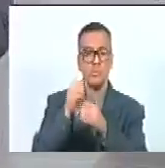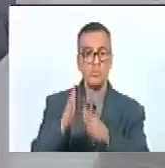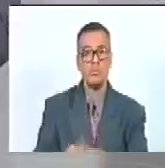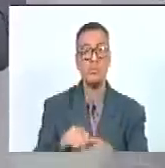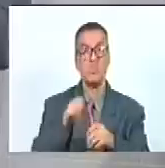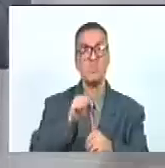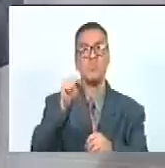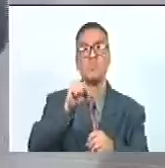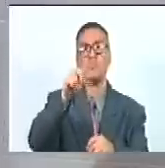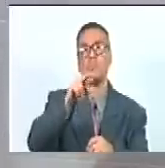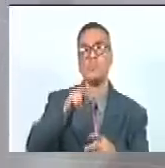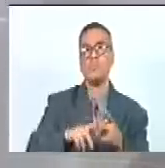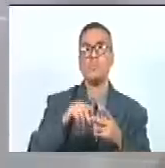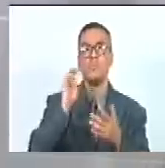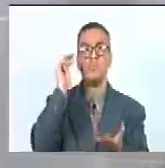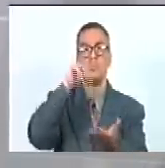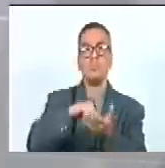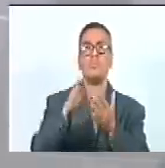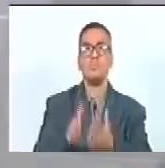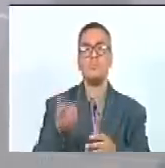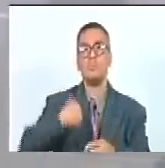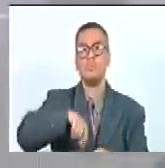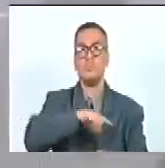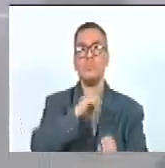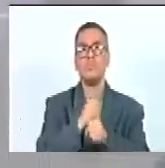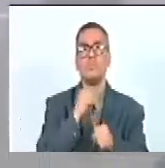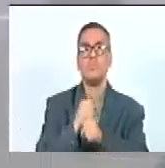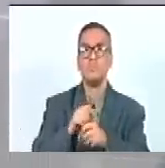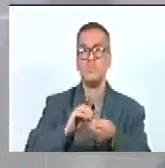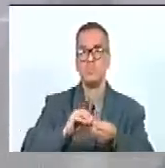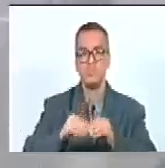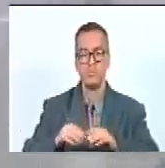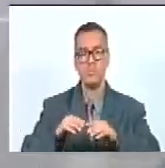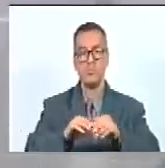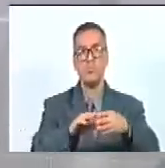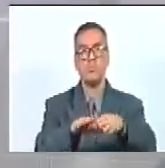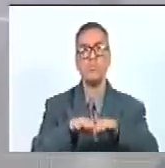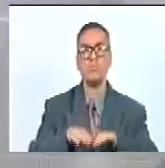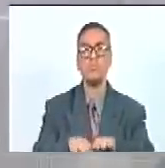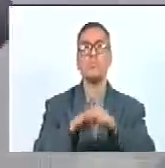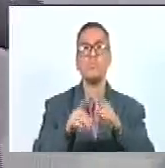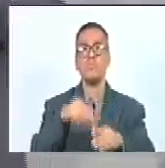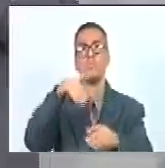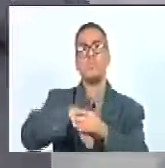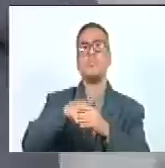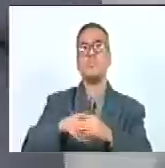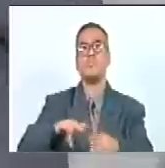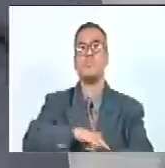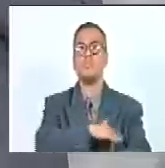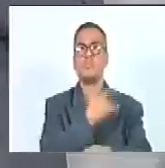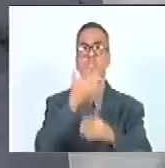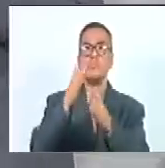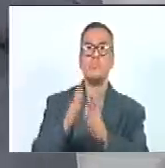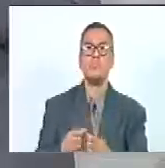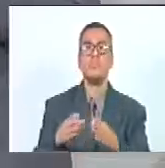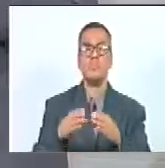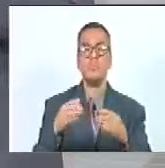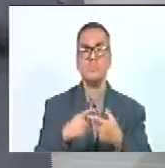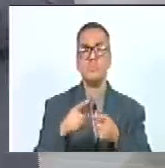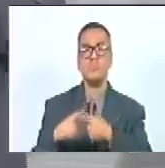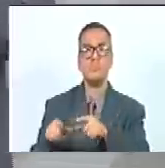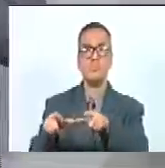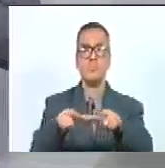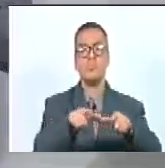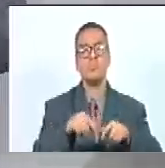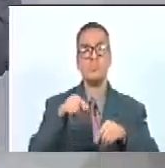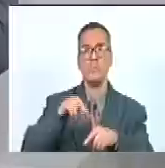siderúrgicos, estaba en Aragua con nuestros trabajadores textiles, estaba en las elecciones estudiantiles de todas las universidades del